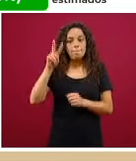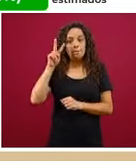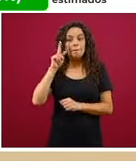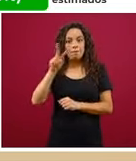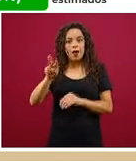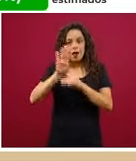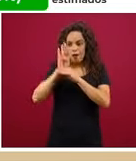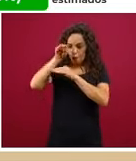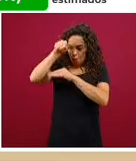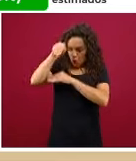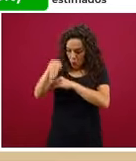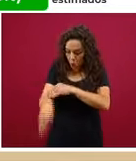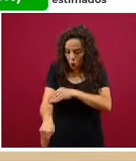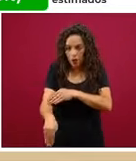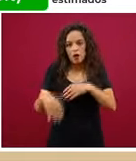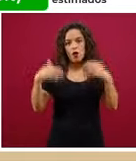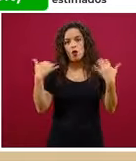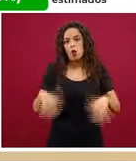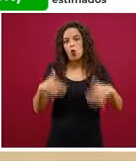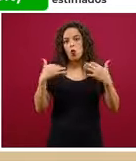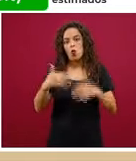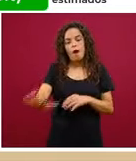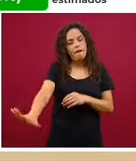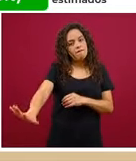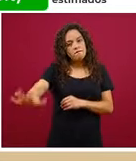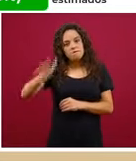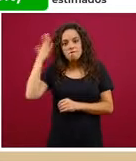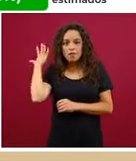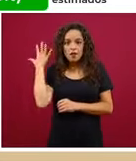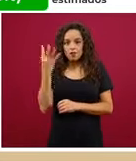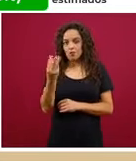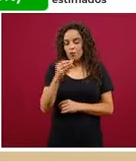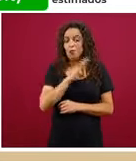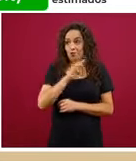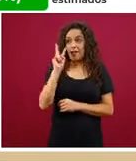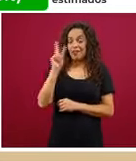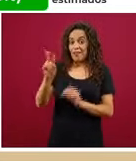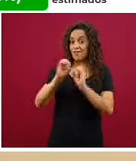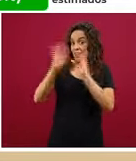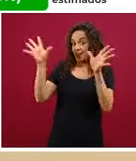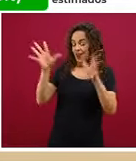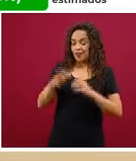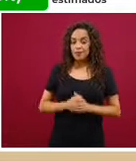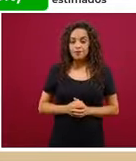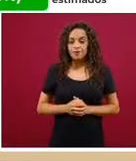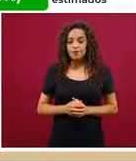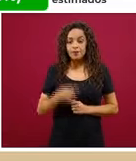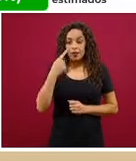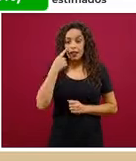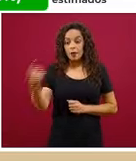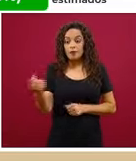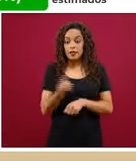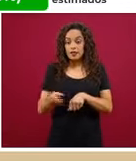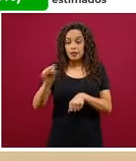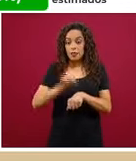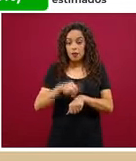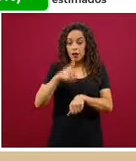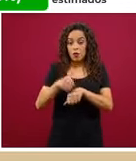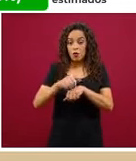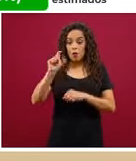una velocidad importante en la transmisión. Vemos claramente un pico que se forma entre la semana 22 y